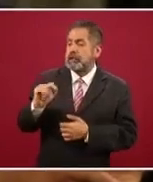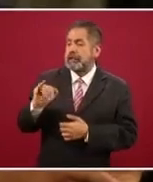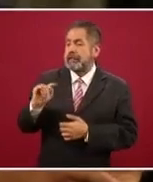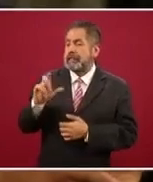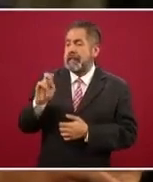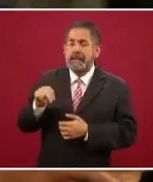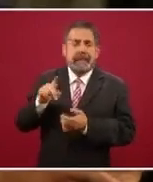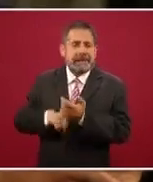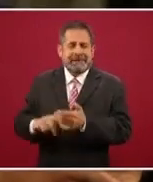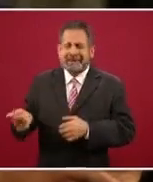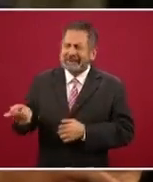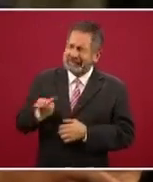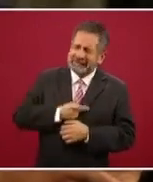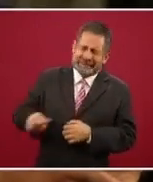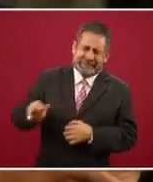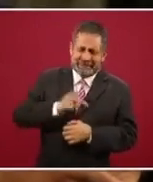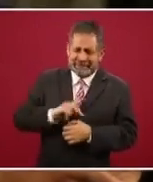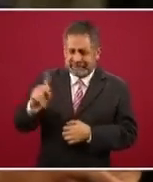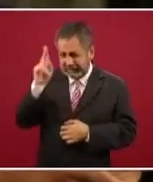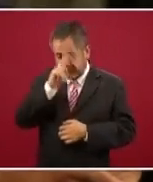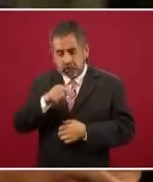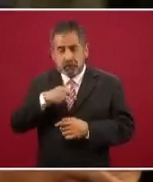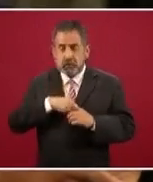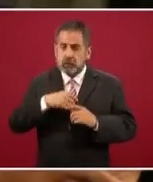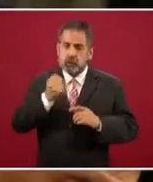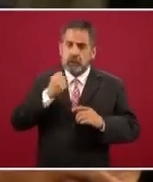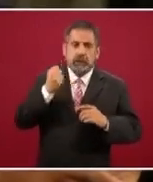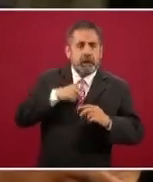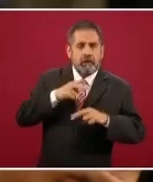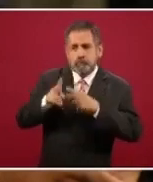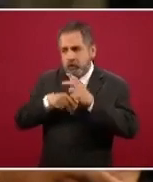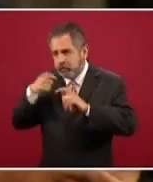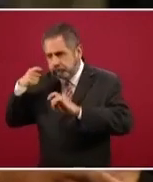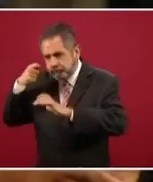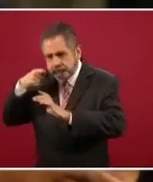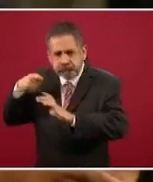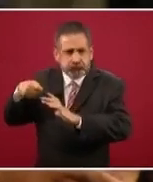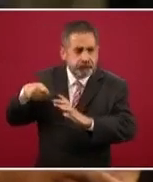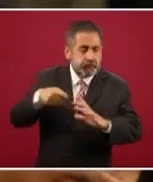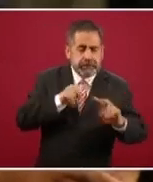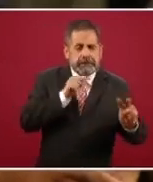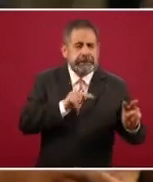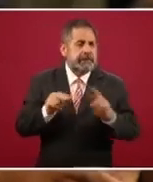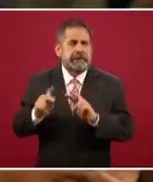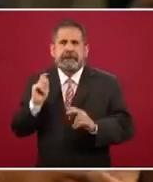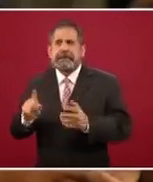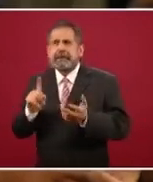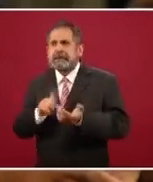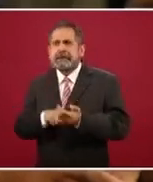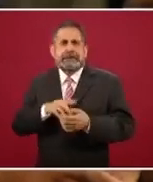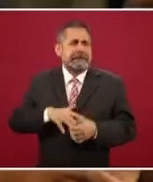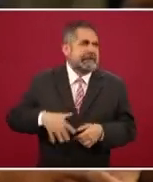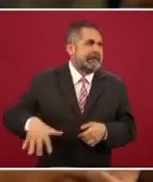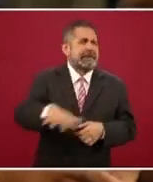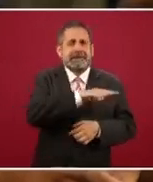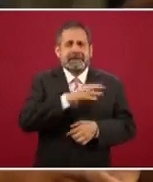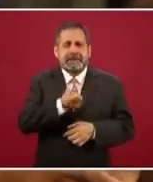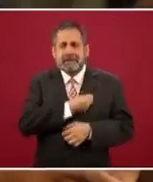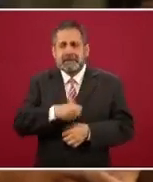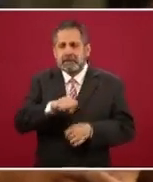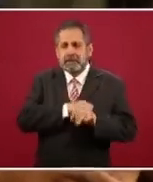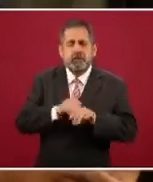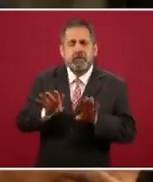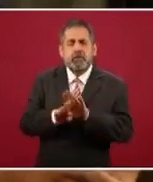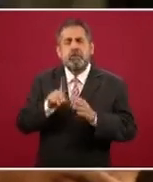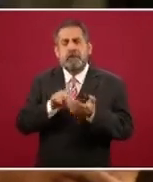miseria profundísima, hemos tenido el privilegio de hacer reportajes ahí, etcétera. Saber cómo estamos en ese aspecto. Sería la